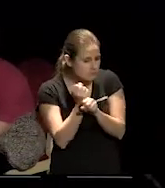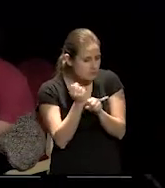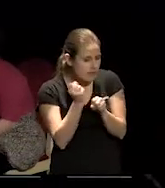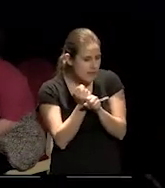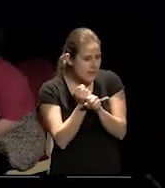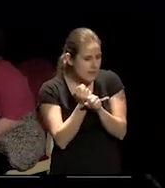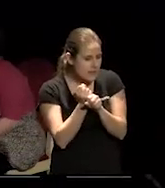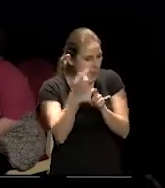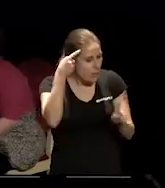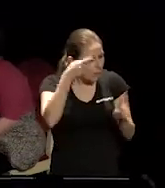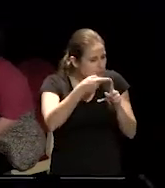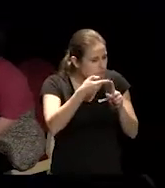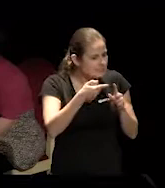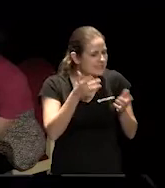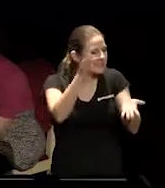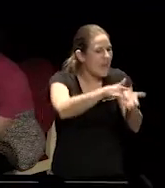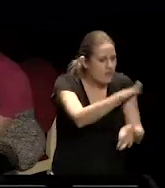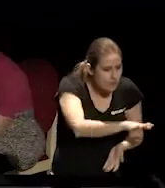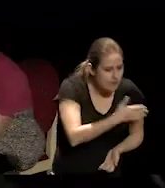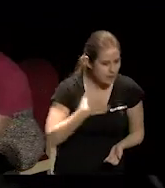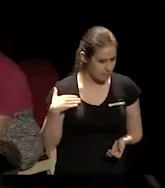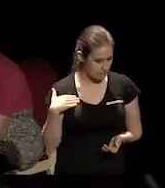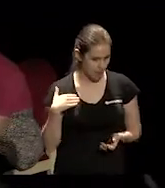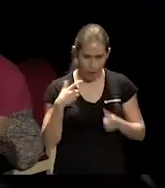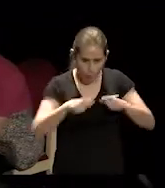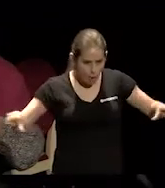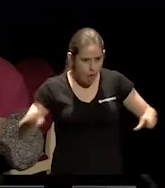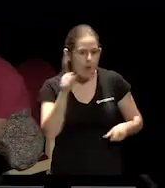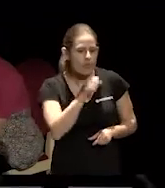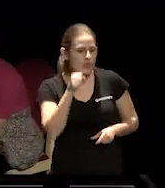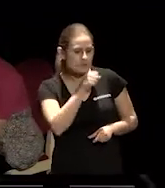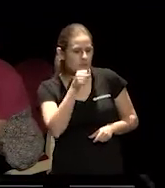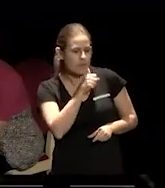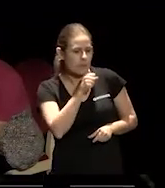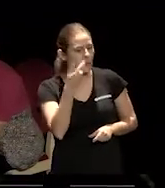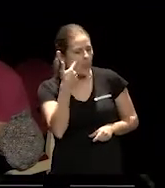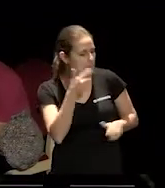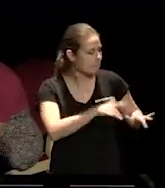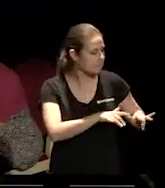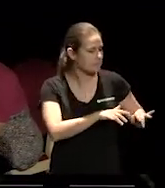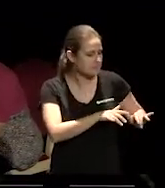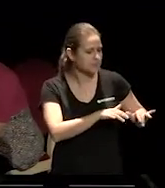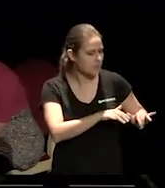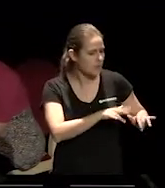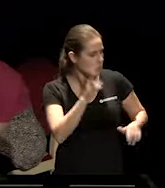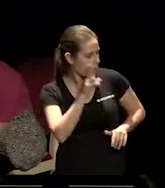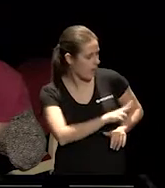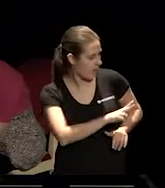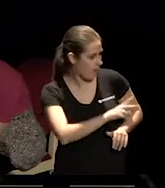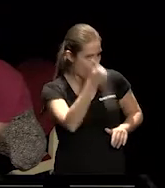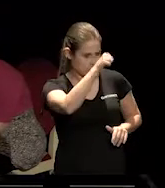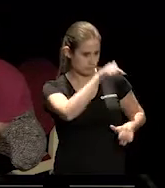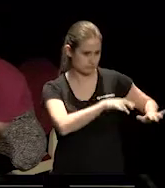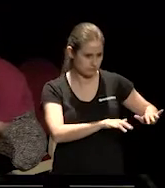hacia el punto en el que desaparece y aparecemos. A veces vas a un concierto, están tocando el piano y el piano es el que toca el tío. ¿Por qué? Porque están